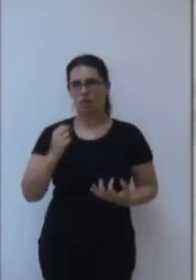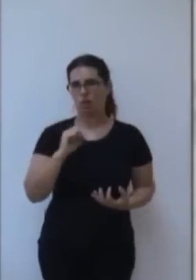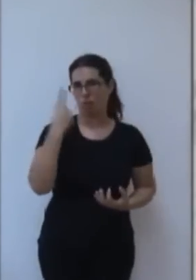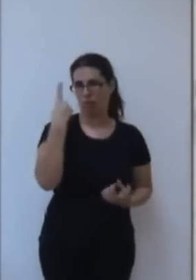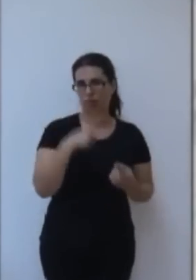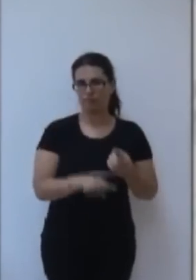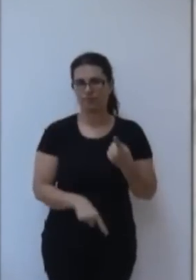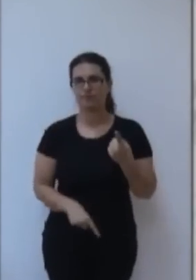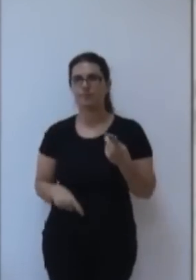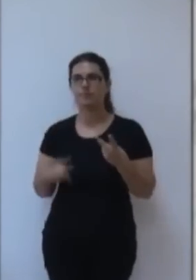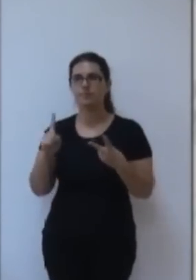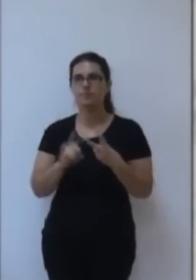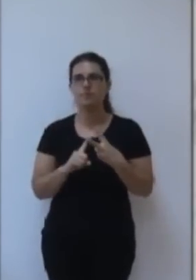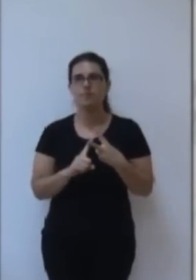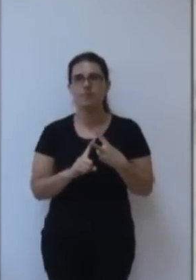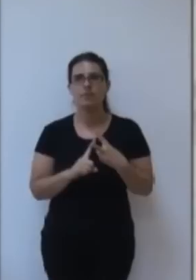tema de